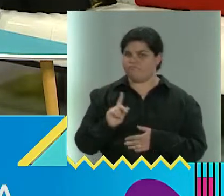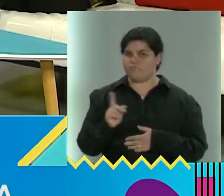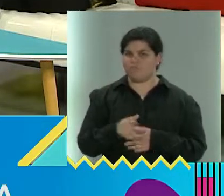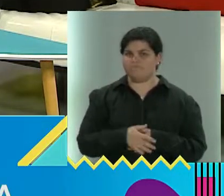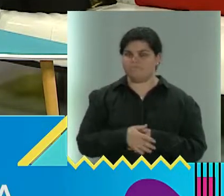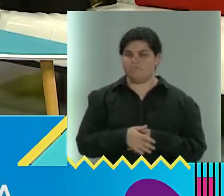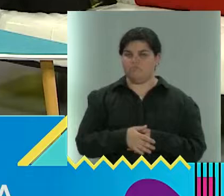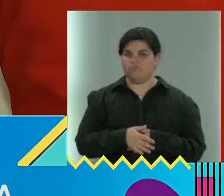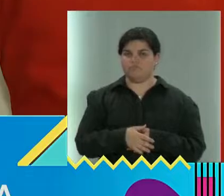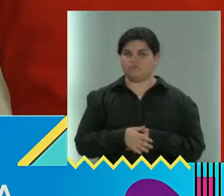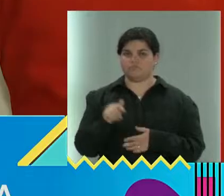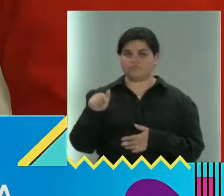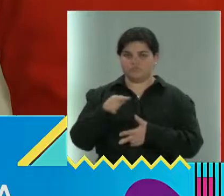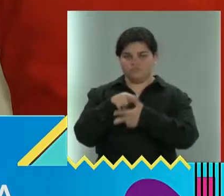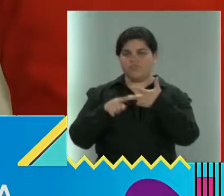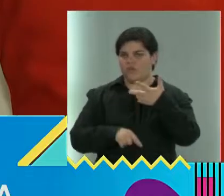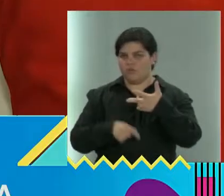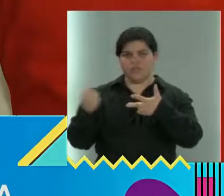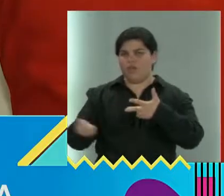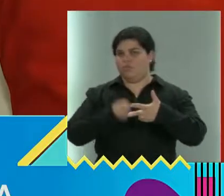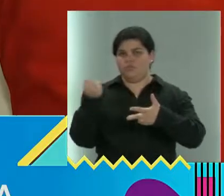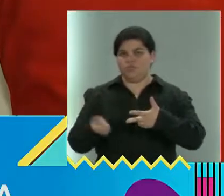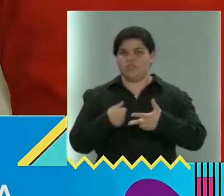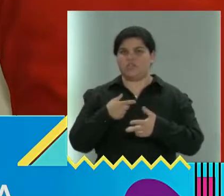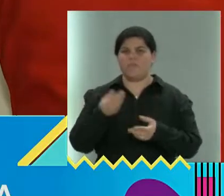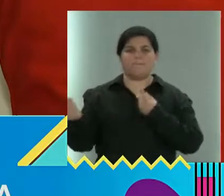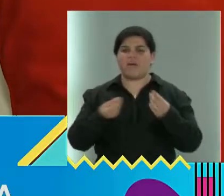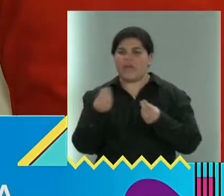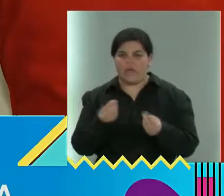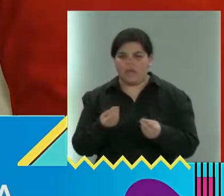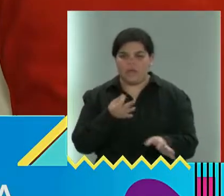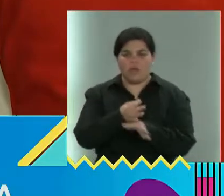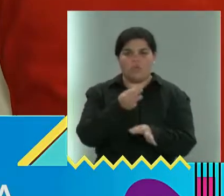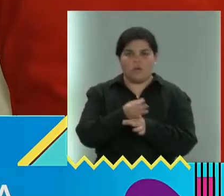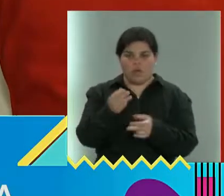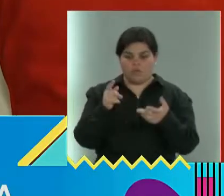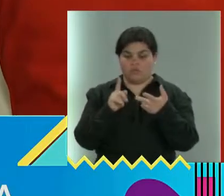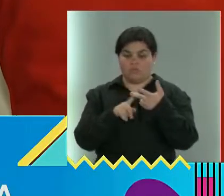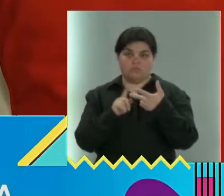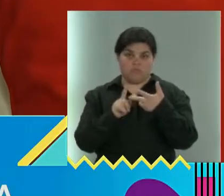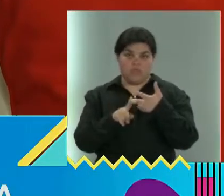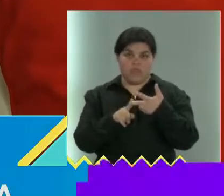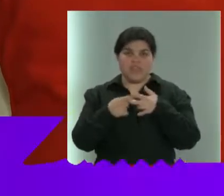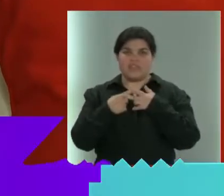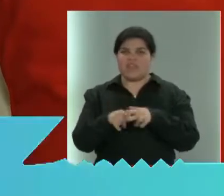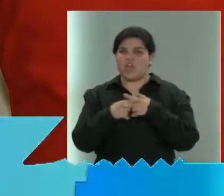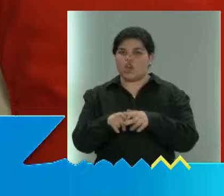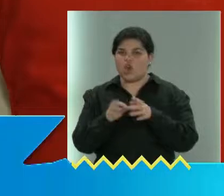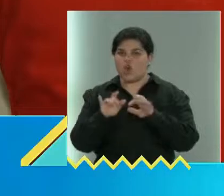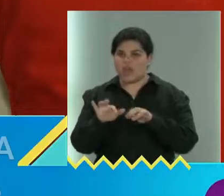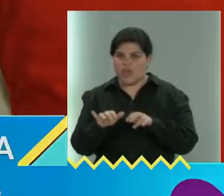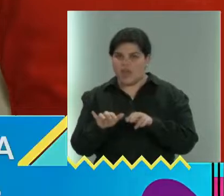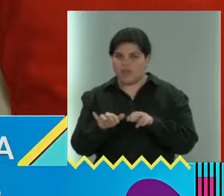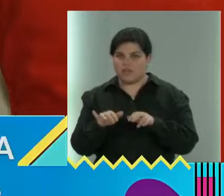planteos fundamentales que hoy tiene que hacerse la educación. ¿Para qué estamos educando? La tecnología puede ser per se, digamos, analizada per